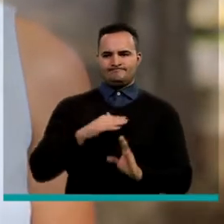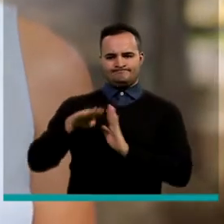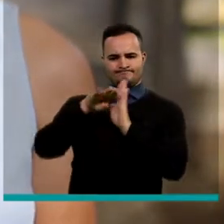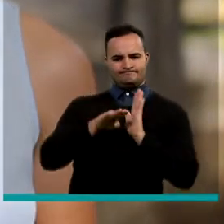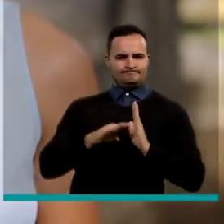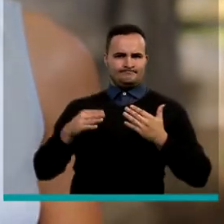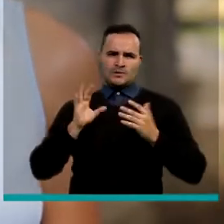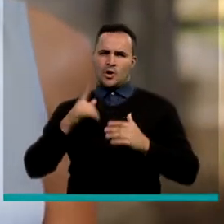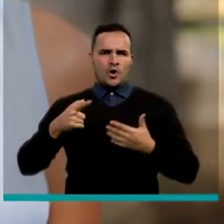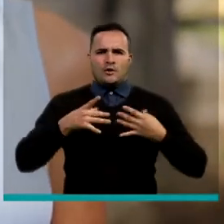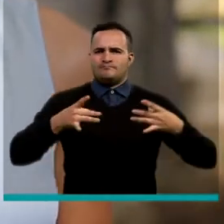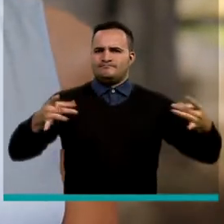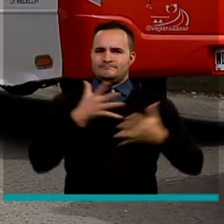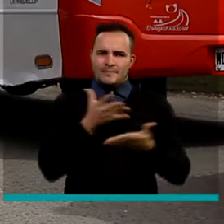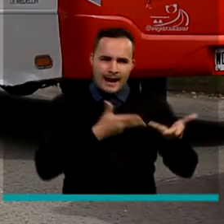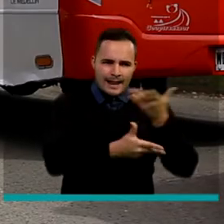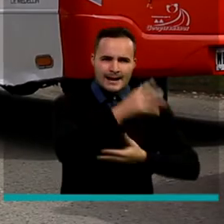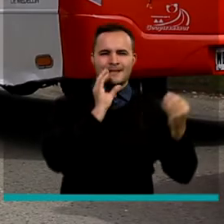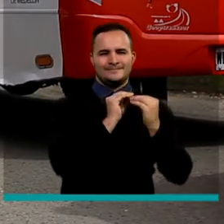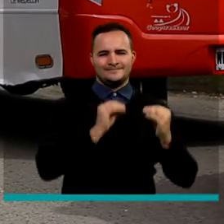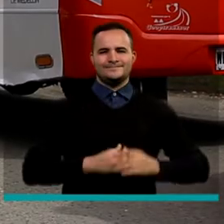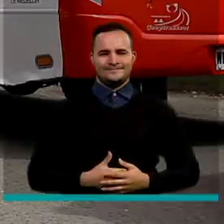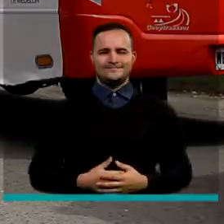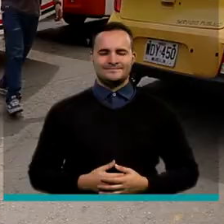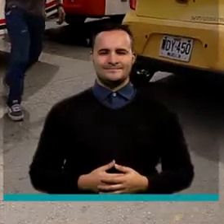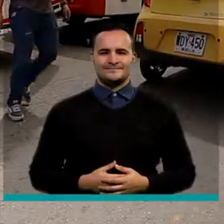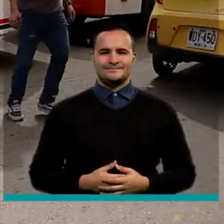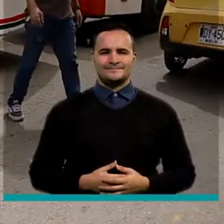de contagios en el sector.